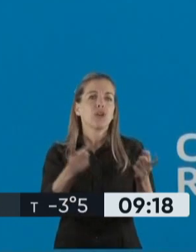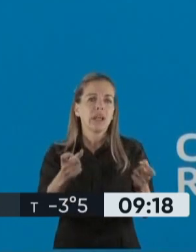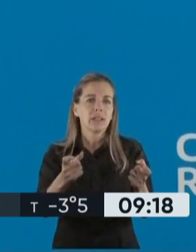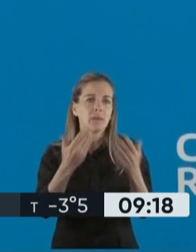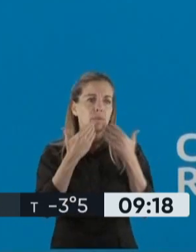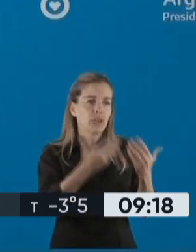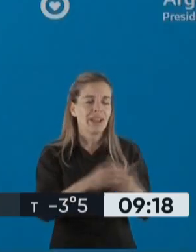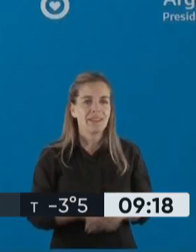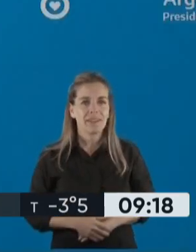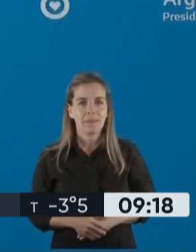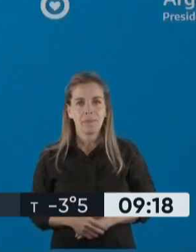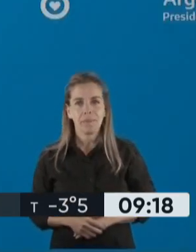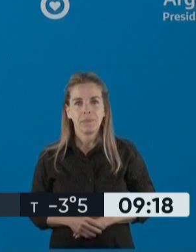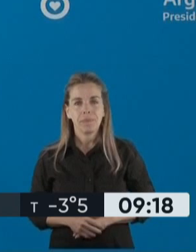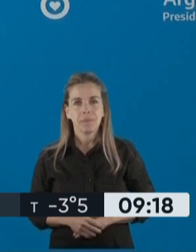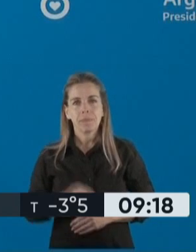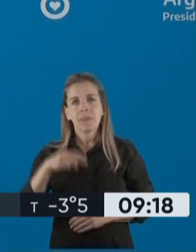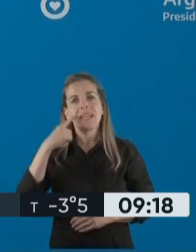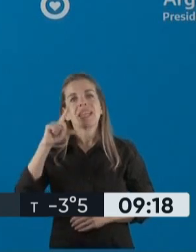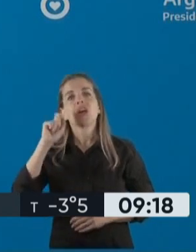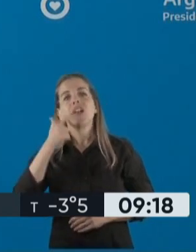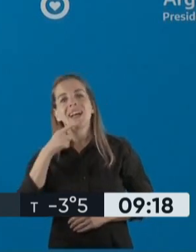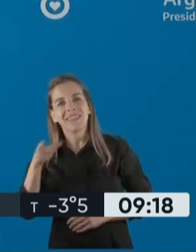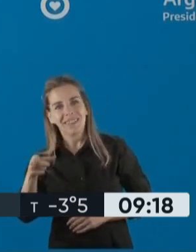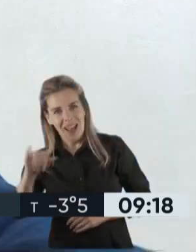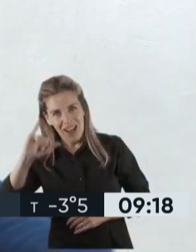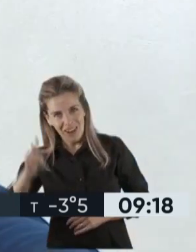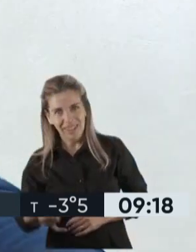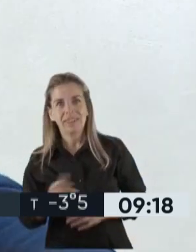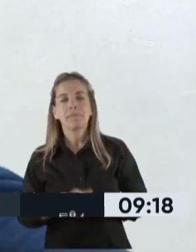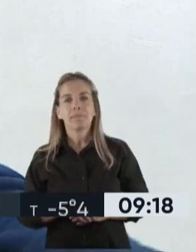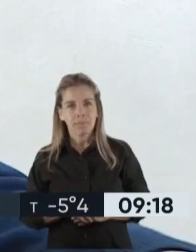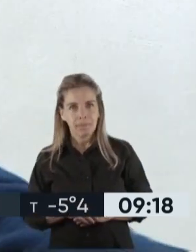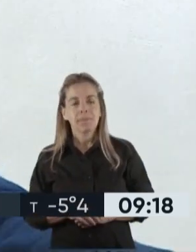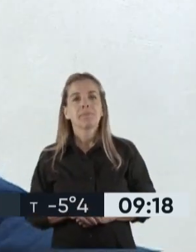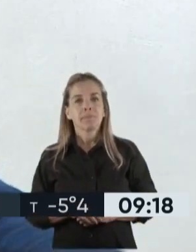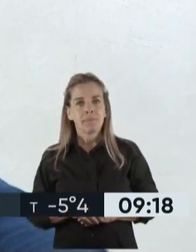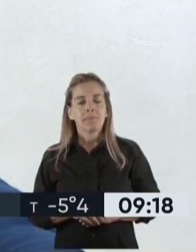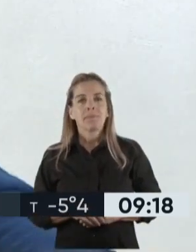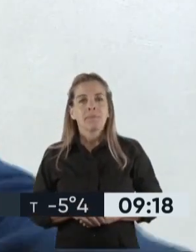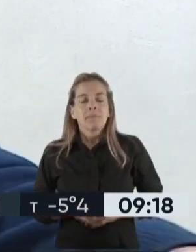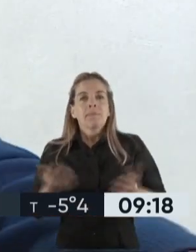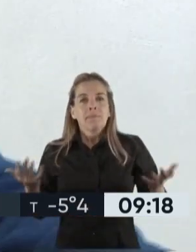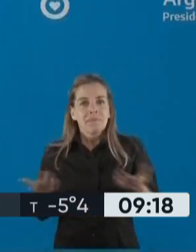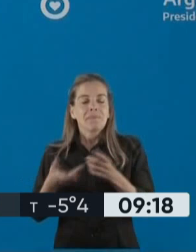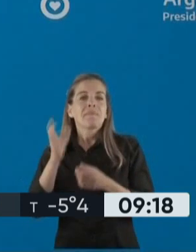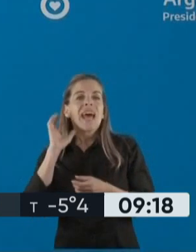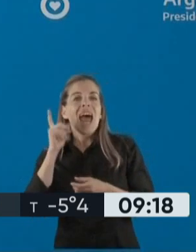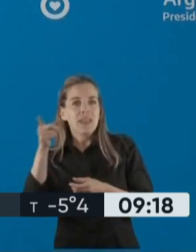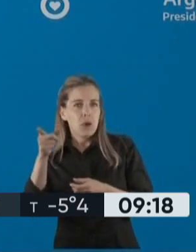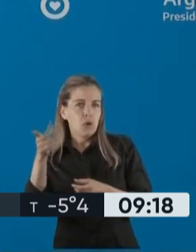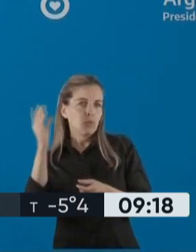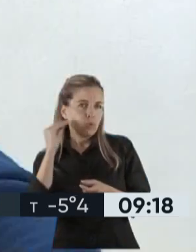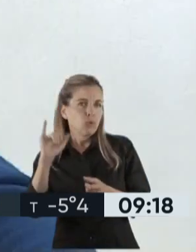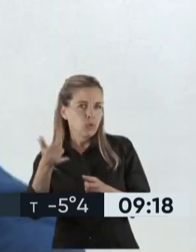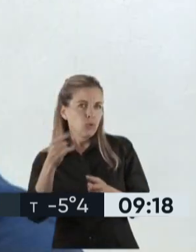adelante. Muchas gracias. Nicolás, buen día. Portavoz, bueno, bien que escucha el programa de Marcelo Longobardi. Escucho y leo todo, ustedes Me